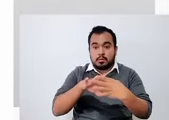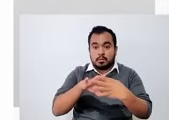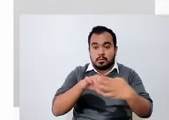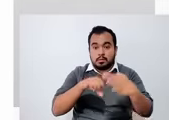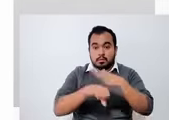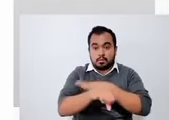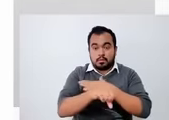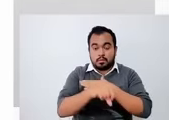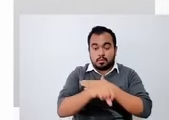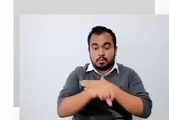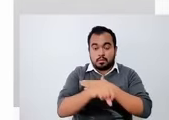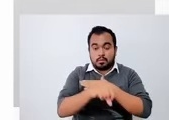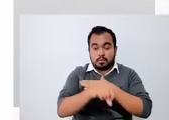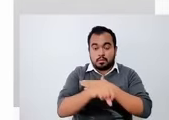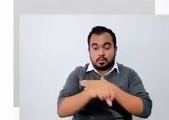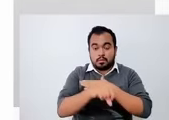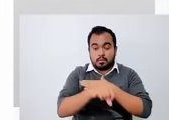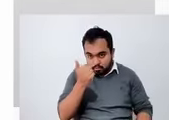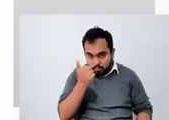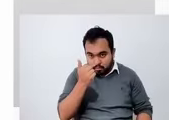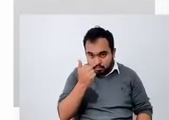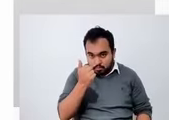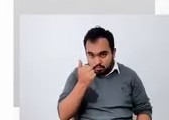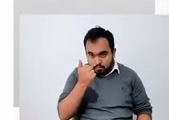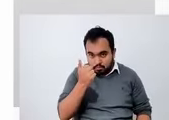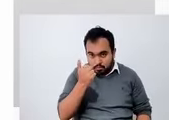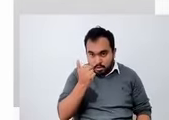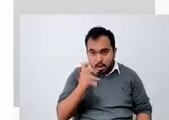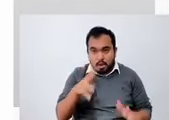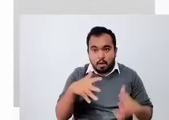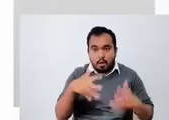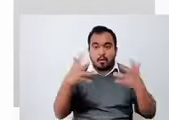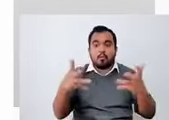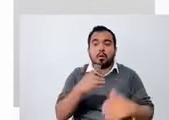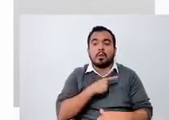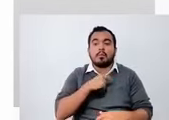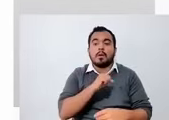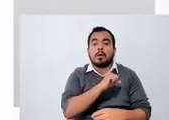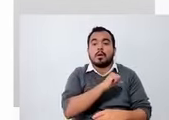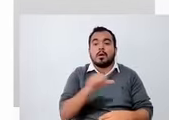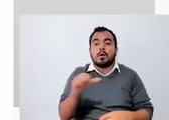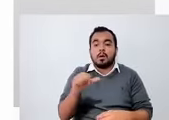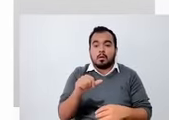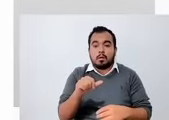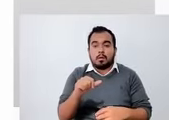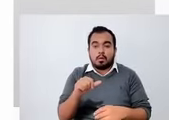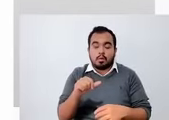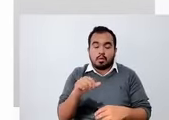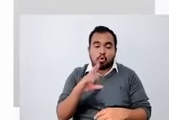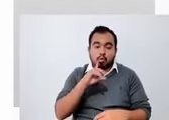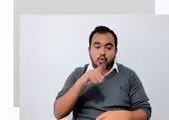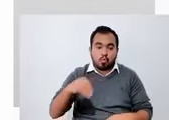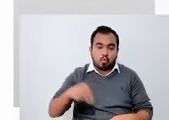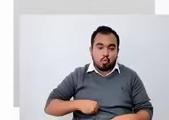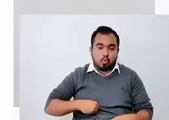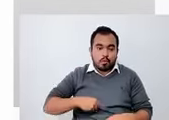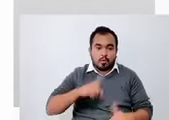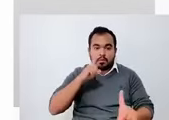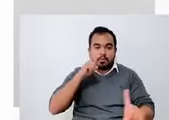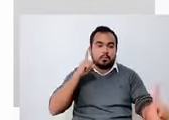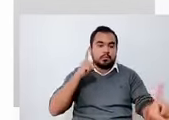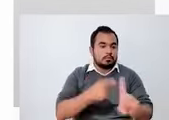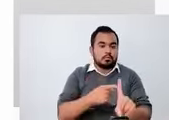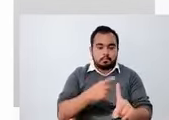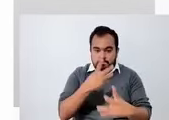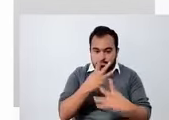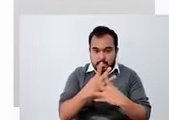hecho de que así no delinque fuera, resulta contrario al principio de proporcionalidad, al principio de culpabilidad, y está excluida como una finalidad de la pena. Pero